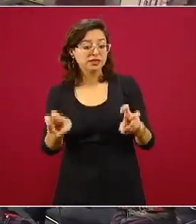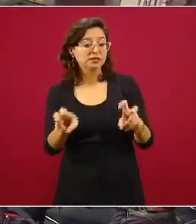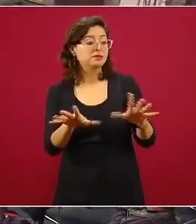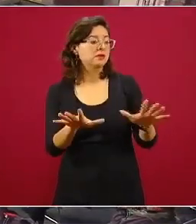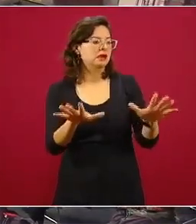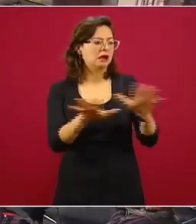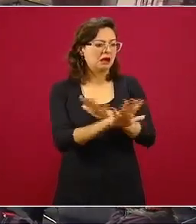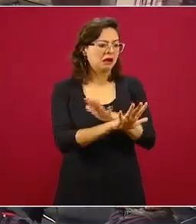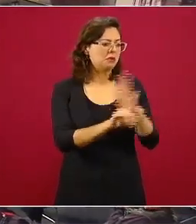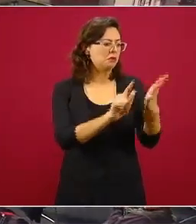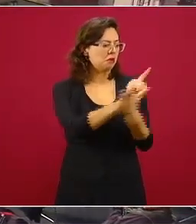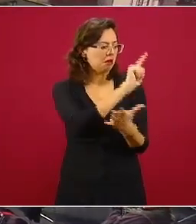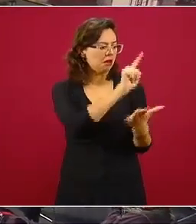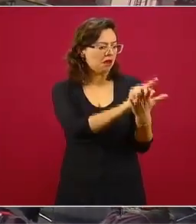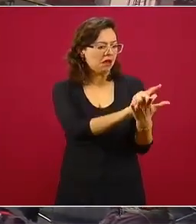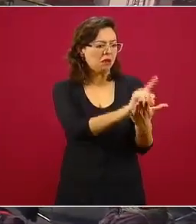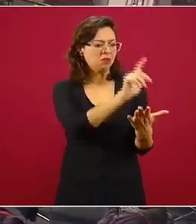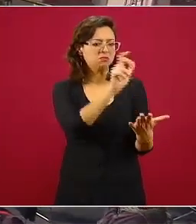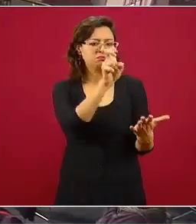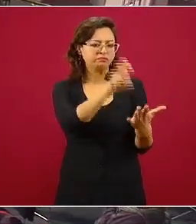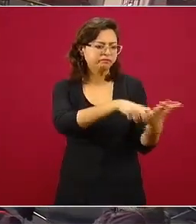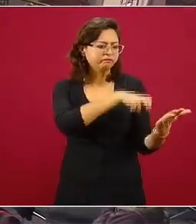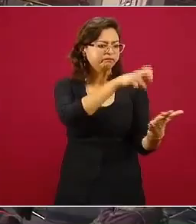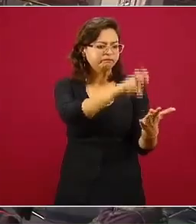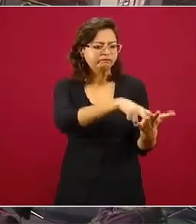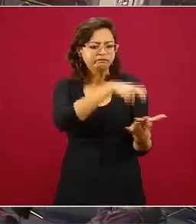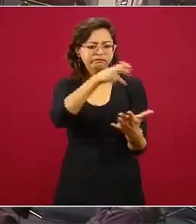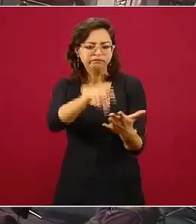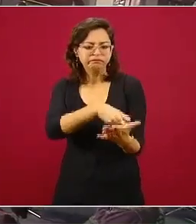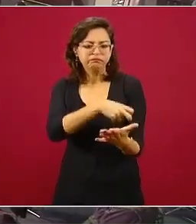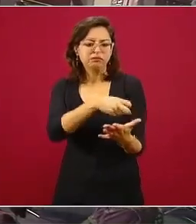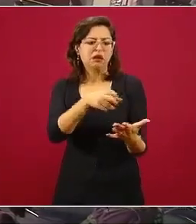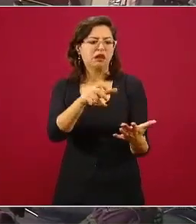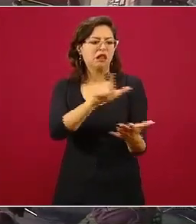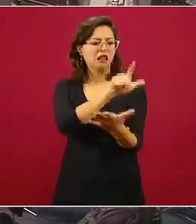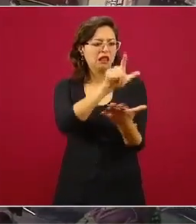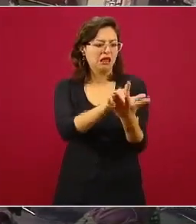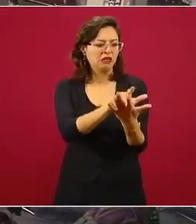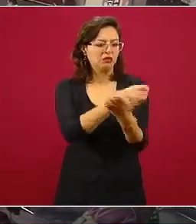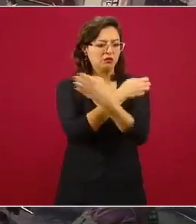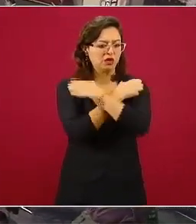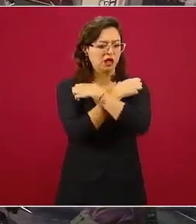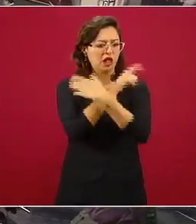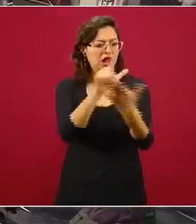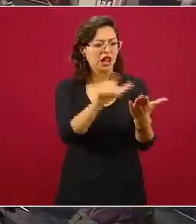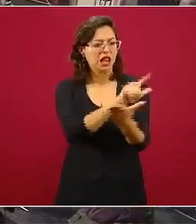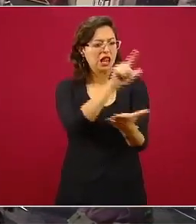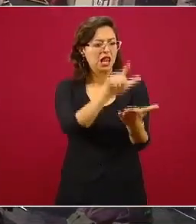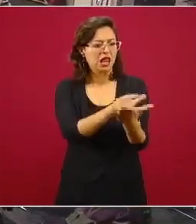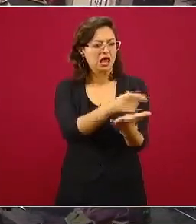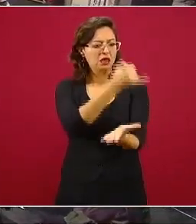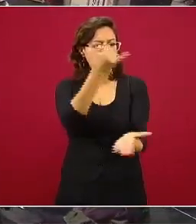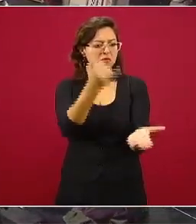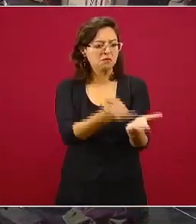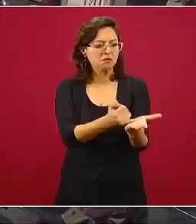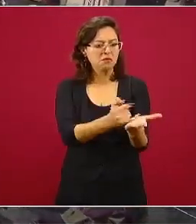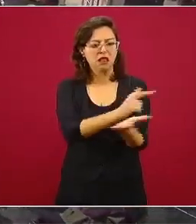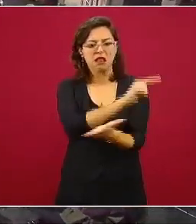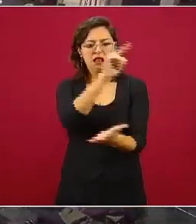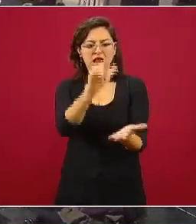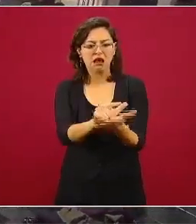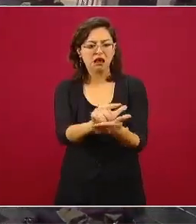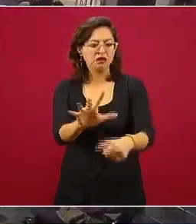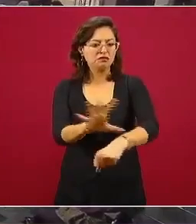reforma educativa, reforma fiscal, reforma